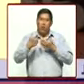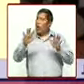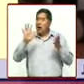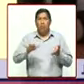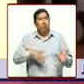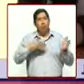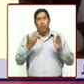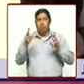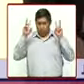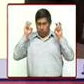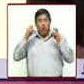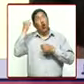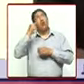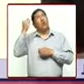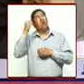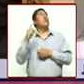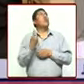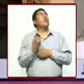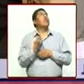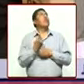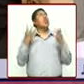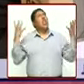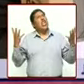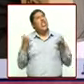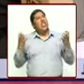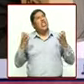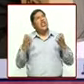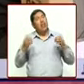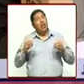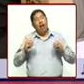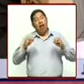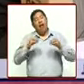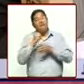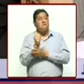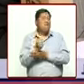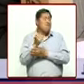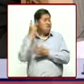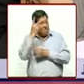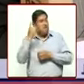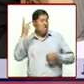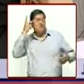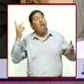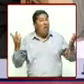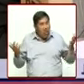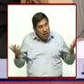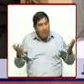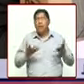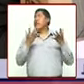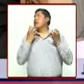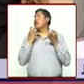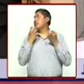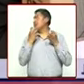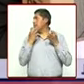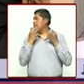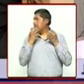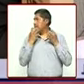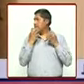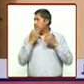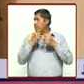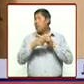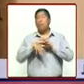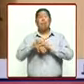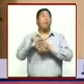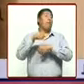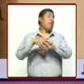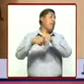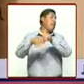Lamentablemente, el gobierno solamente ha querido politizar este tema, ha querido desvirtuar